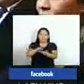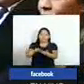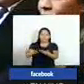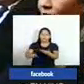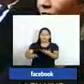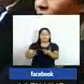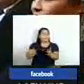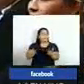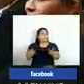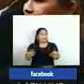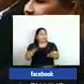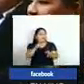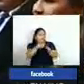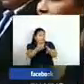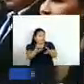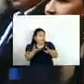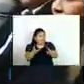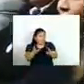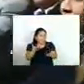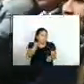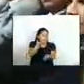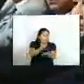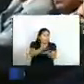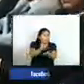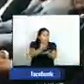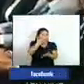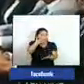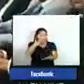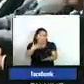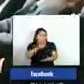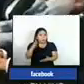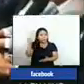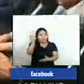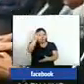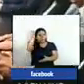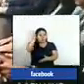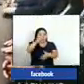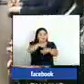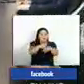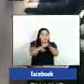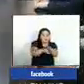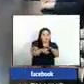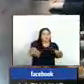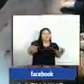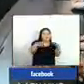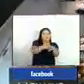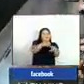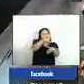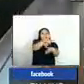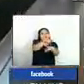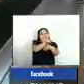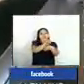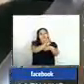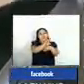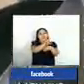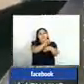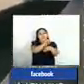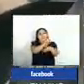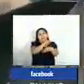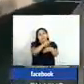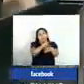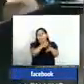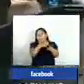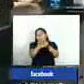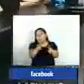habías o quisieras proponer de llegar a esa diputación en el parlamento centroamericano a hablar de una reducción en los